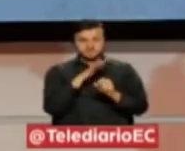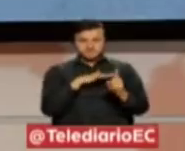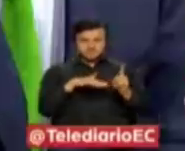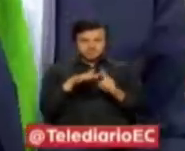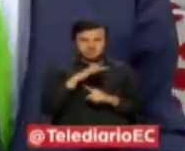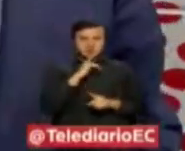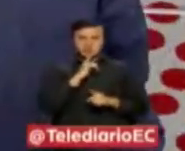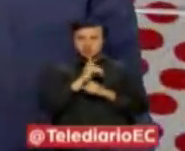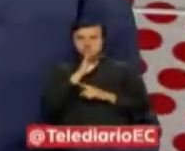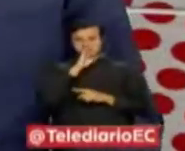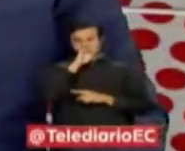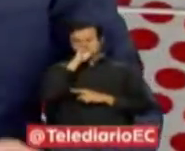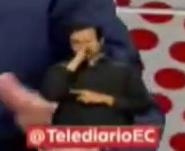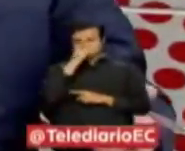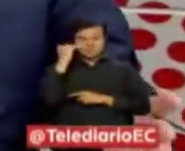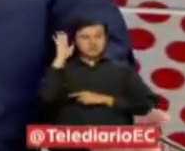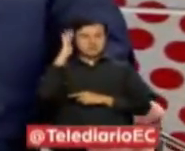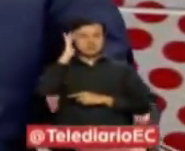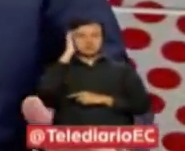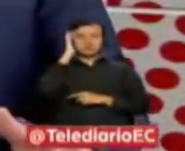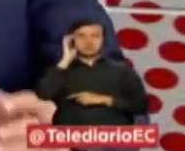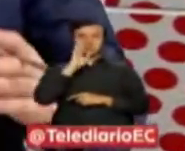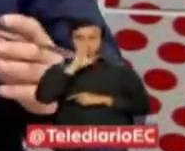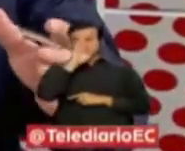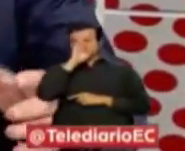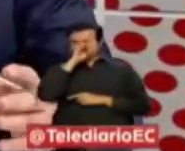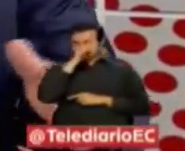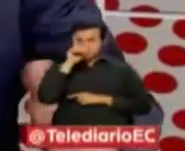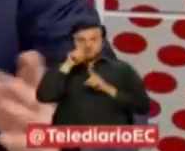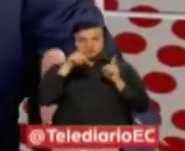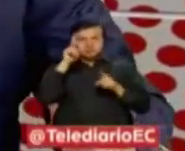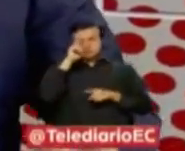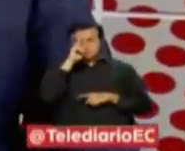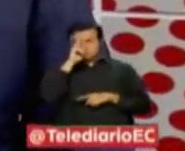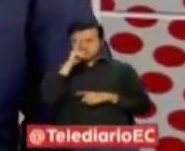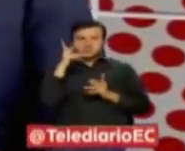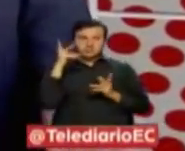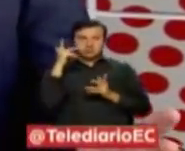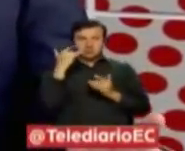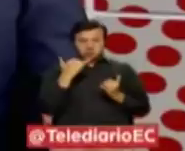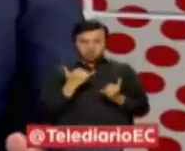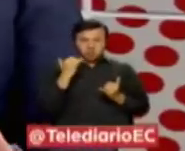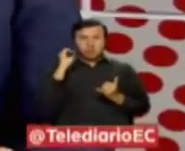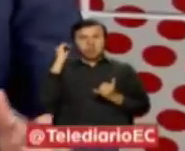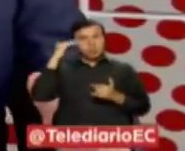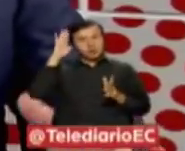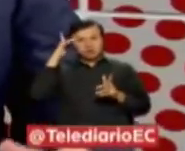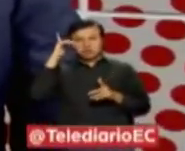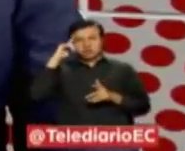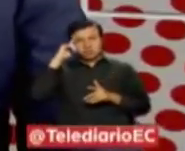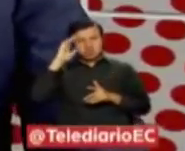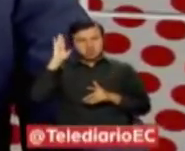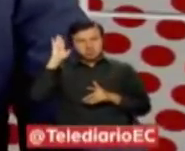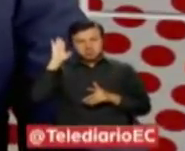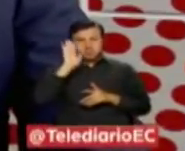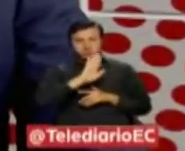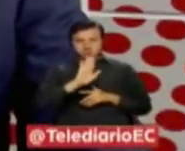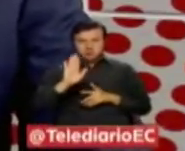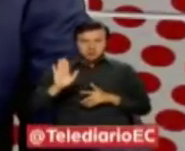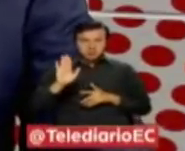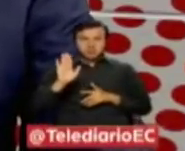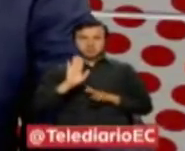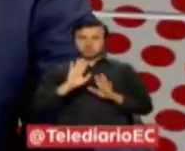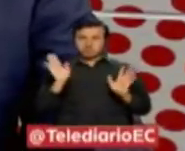si siempre es preocupante que haya quinta columnas en este, en cualquier gobierno, en definitiva, que están allí, no con